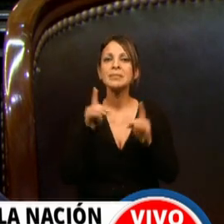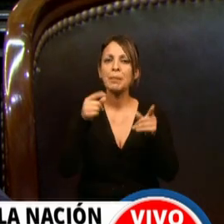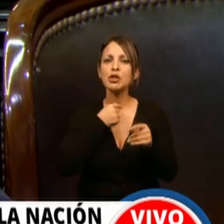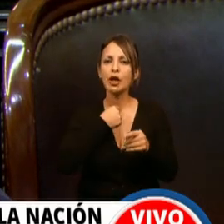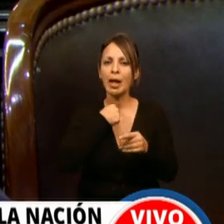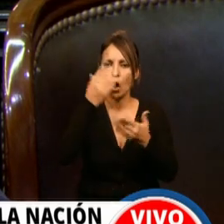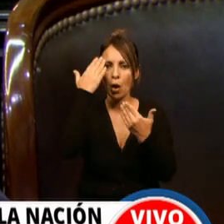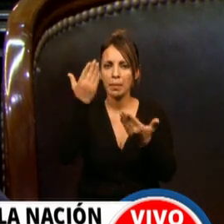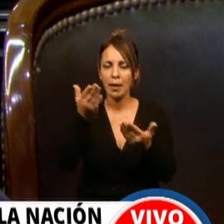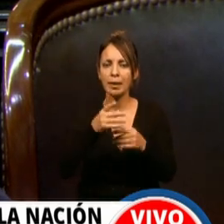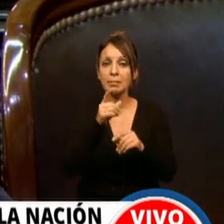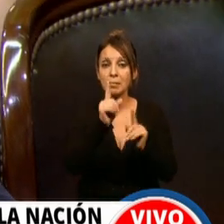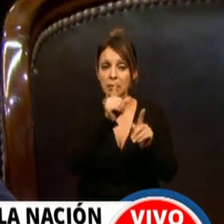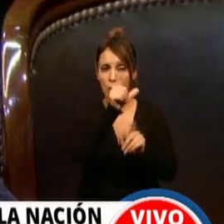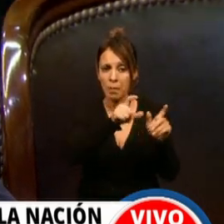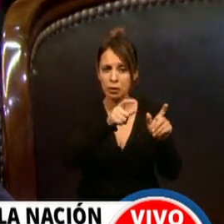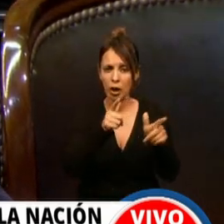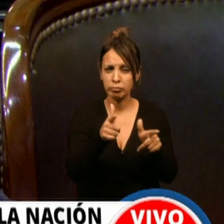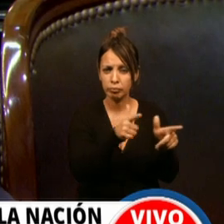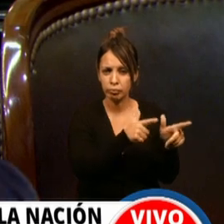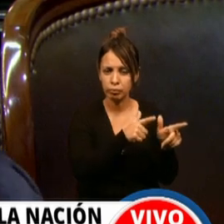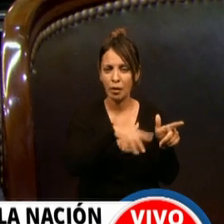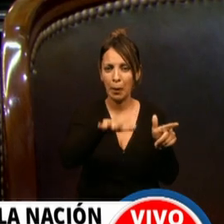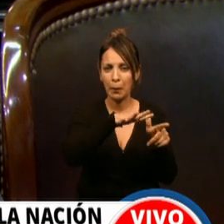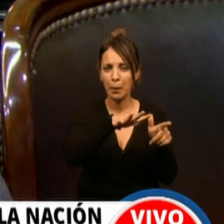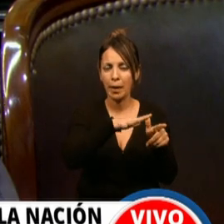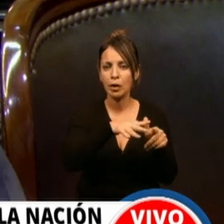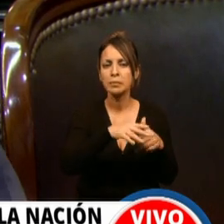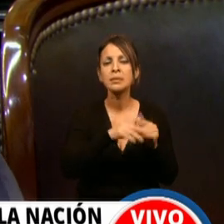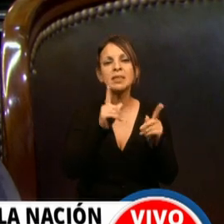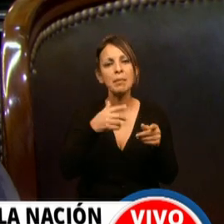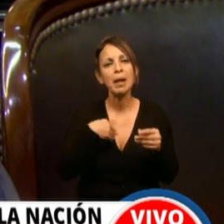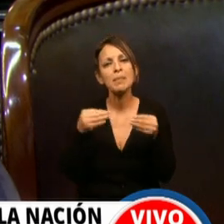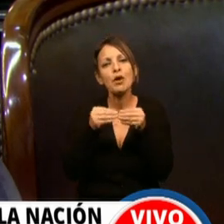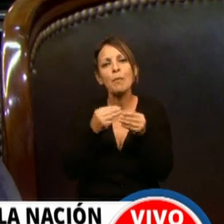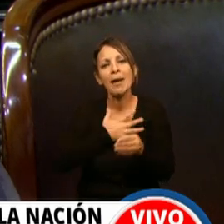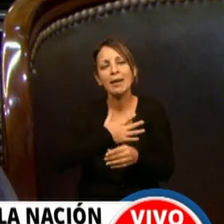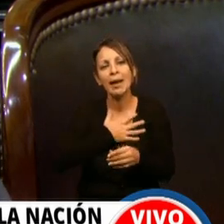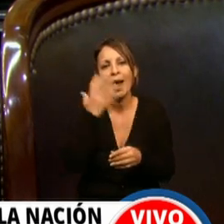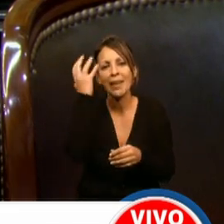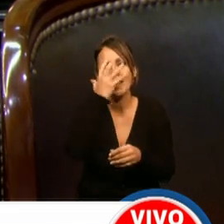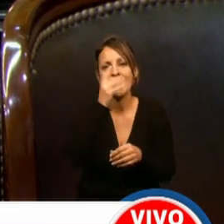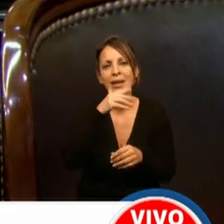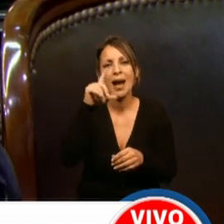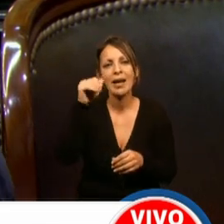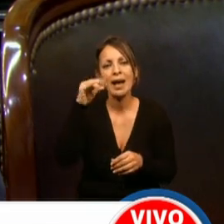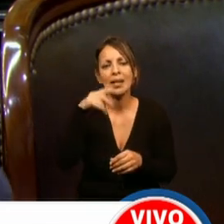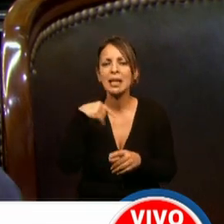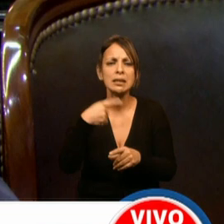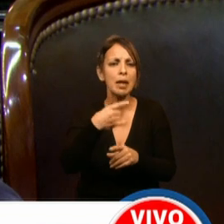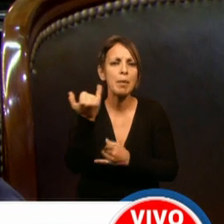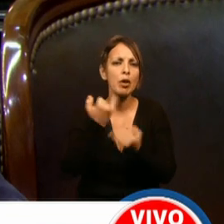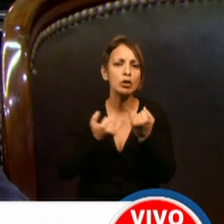homenaje no solamente a los fusilados sino a mi compañero de galera carranza que contaba entre mates y mates en la